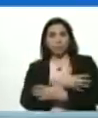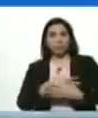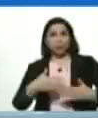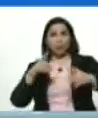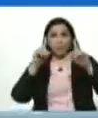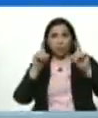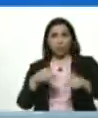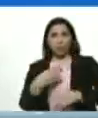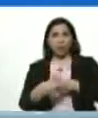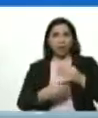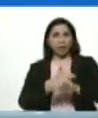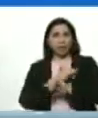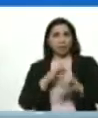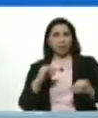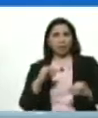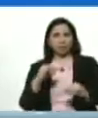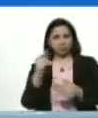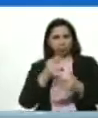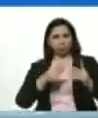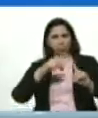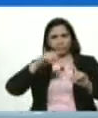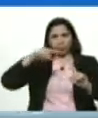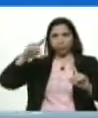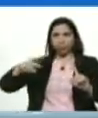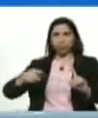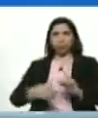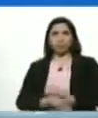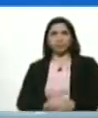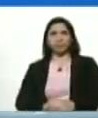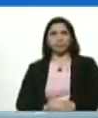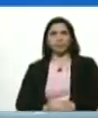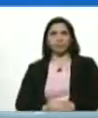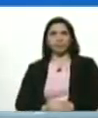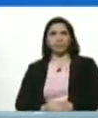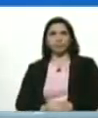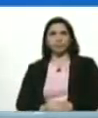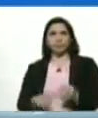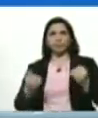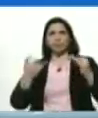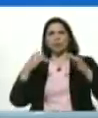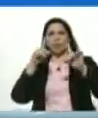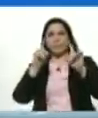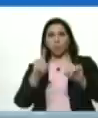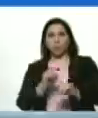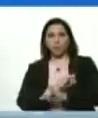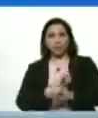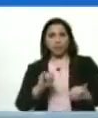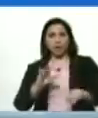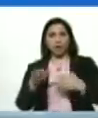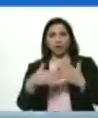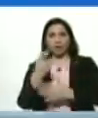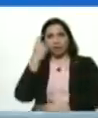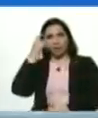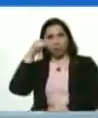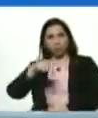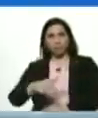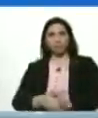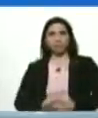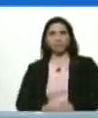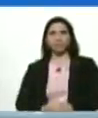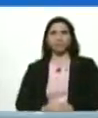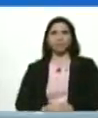tienes ahí la gráfica jorge rodríguez cuántas pruebas hemos llegado al día de hoy